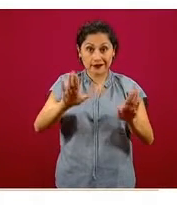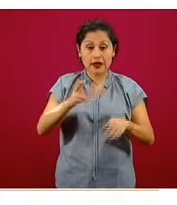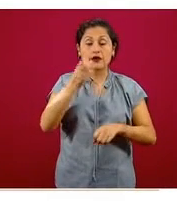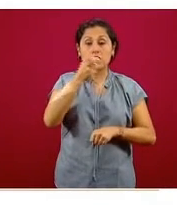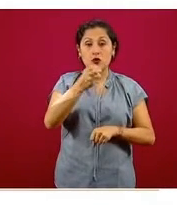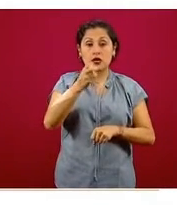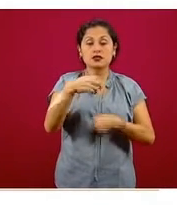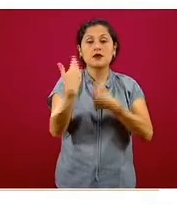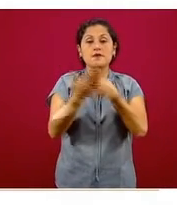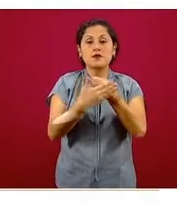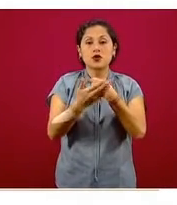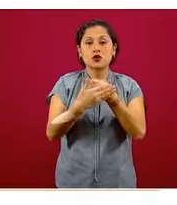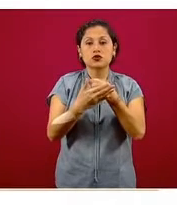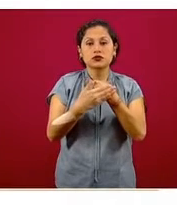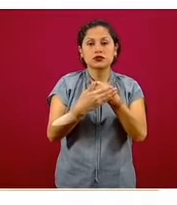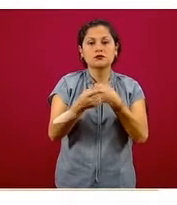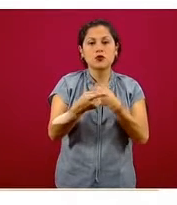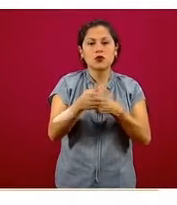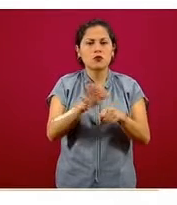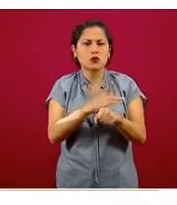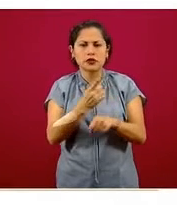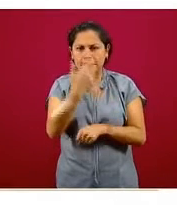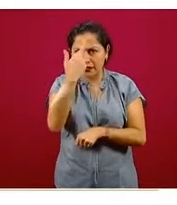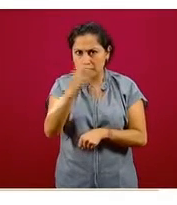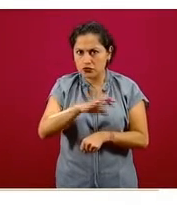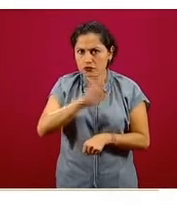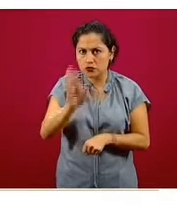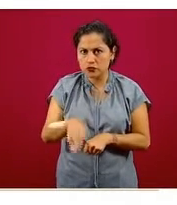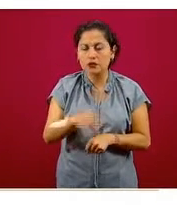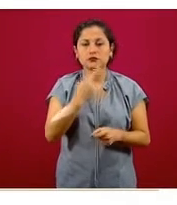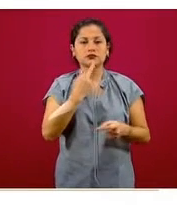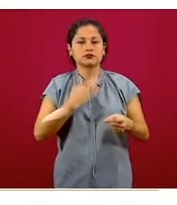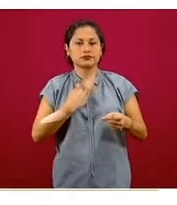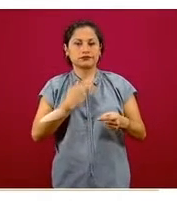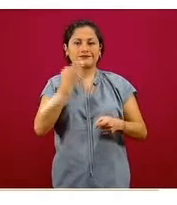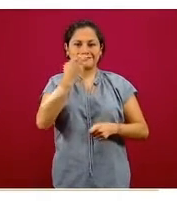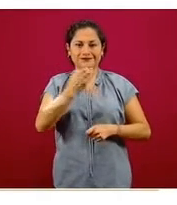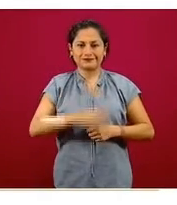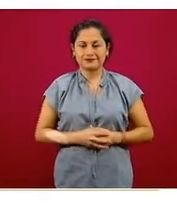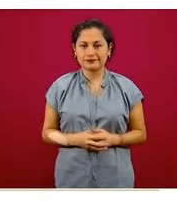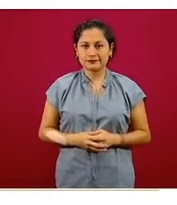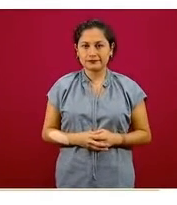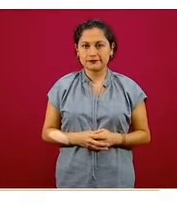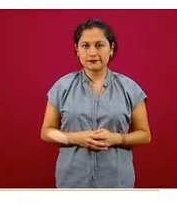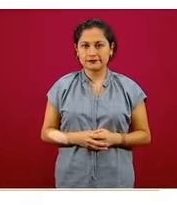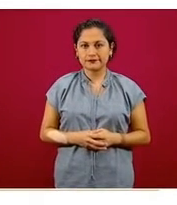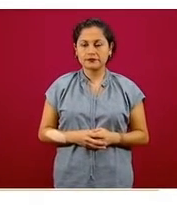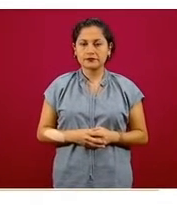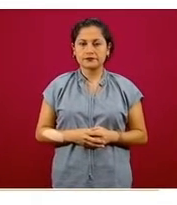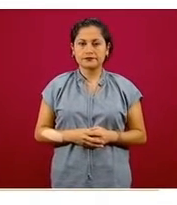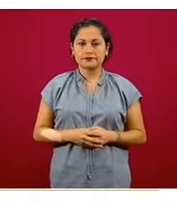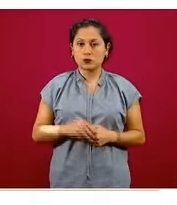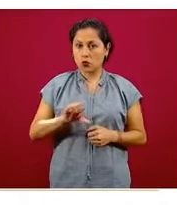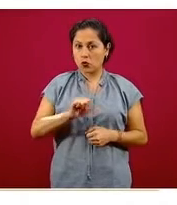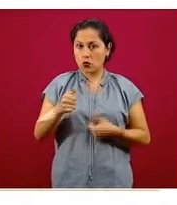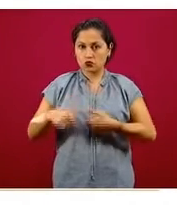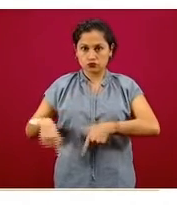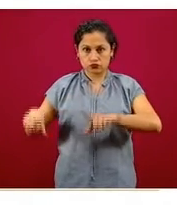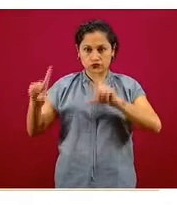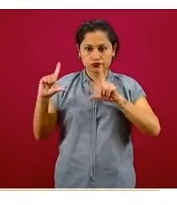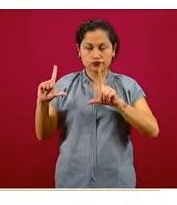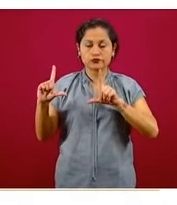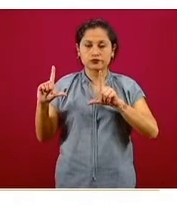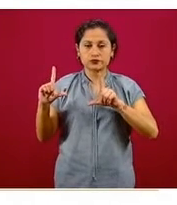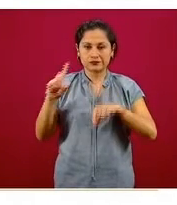en los siguientes días en la medida que se vayan estas confirmando. Veamos la siguiente diapositiva. Ustedes de